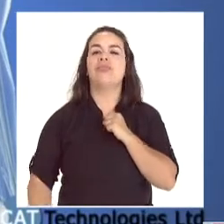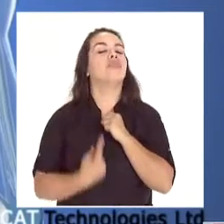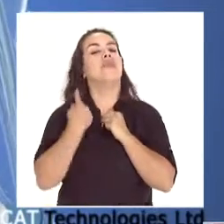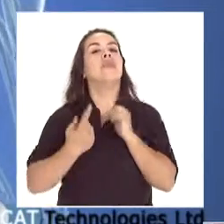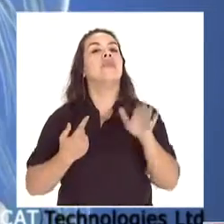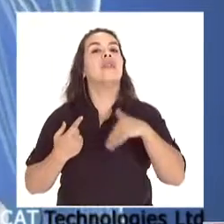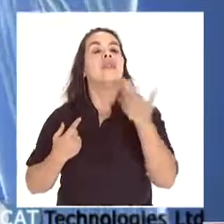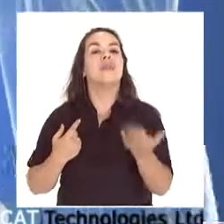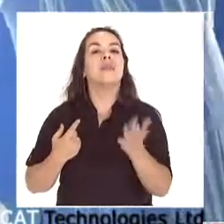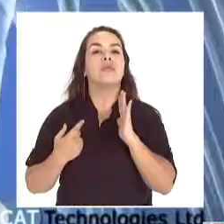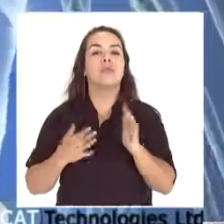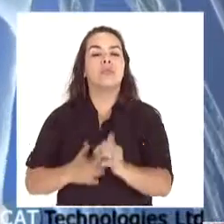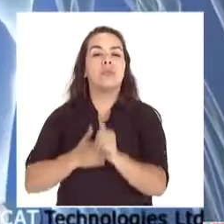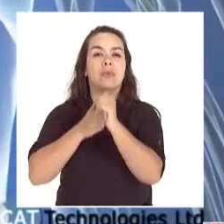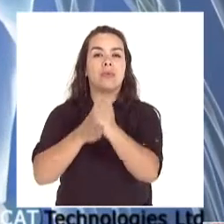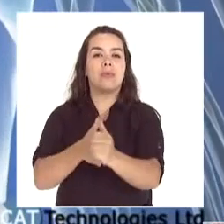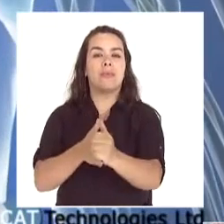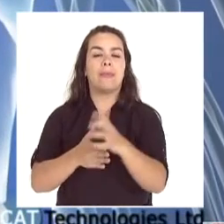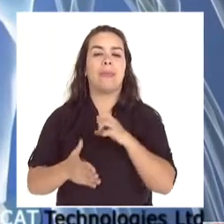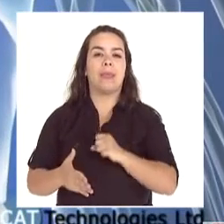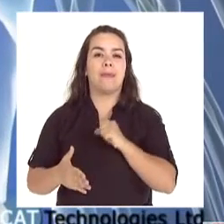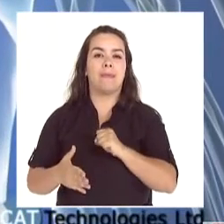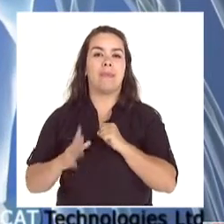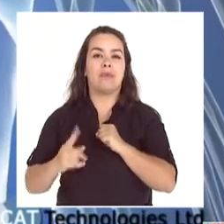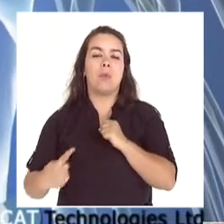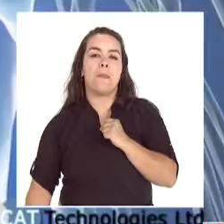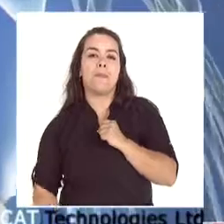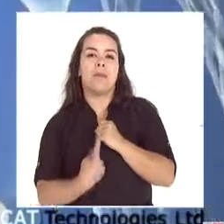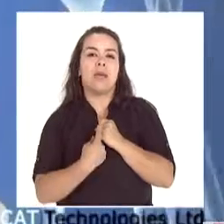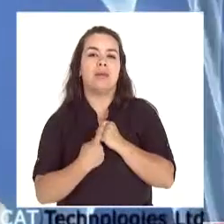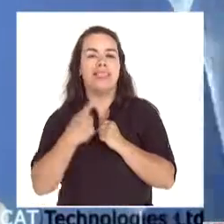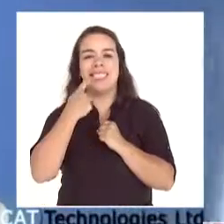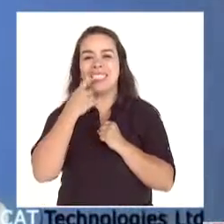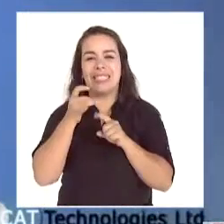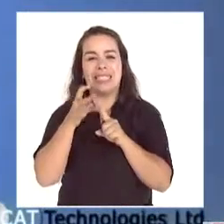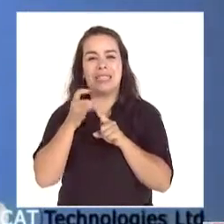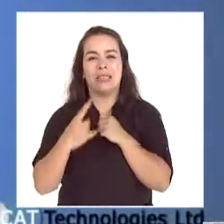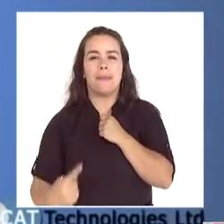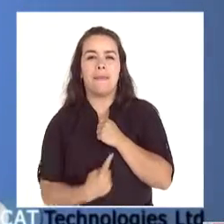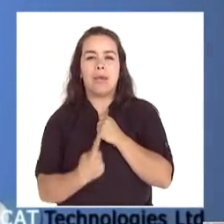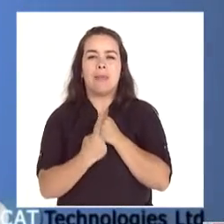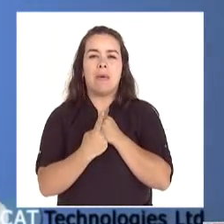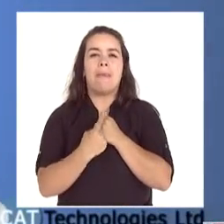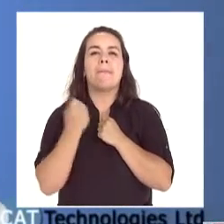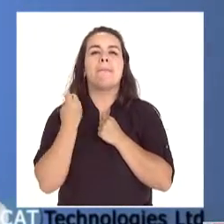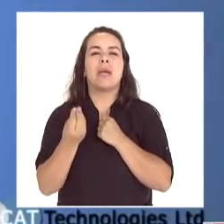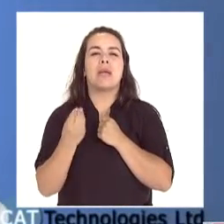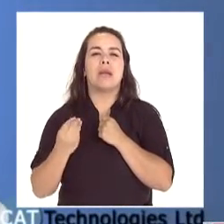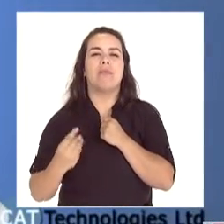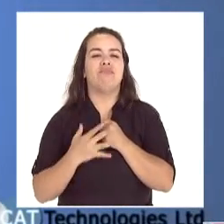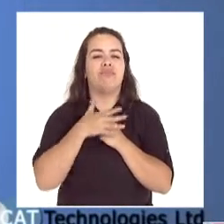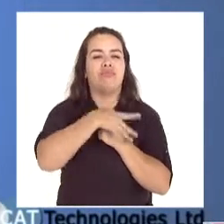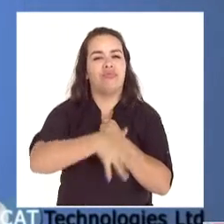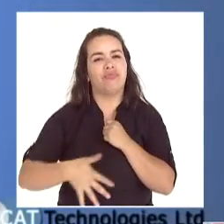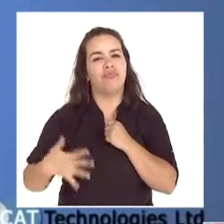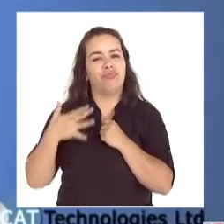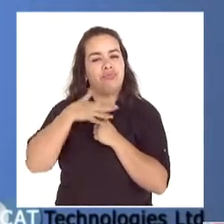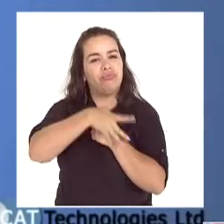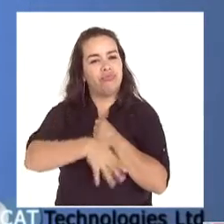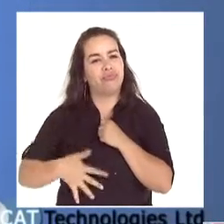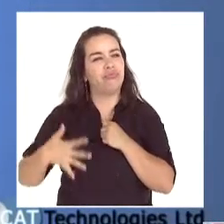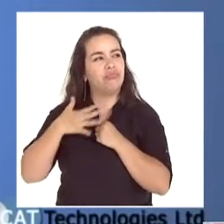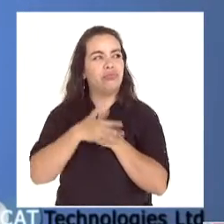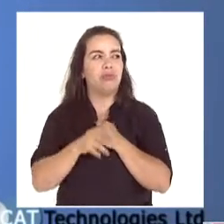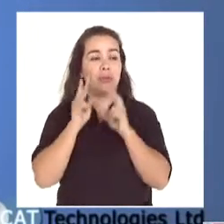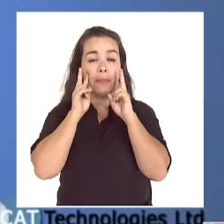guía hasta el corazón, que es una guía metálica, para poder canalizar o canular las arterias coronarias, que como